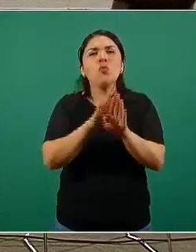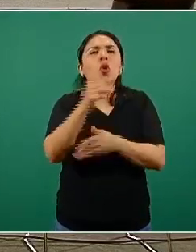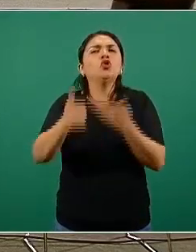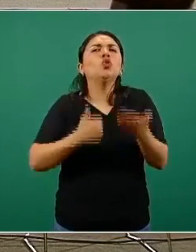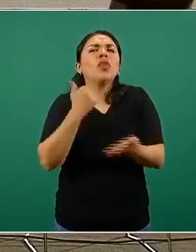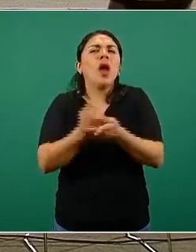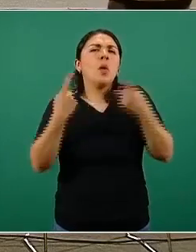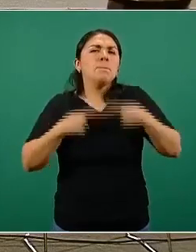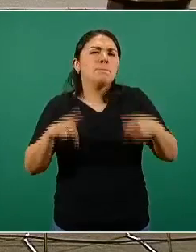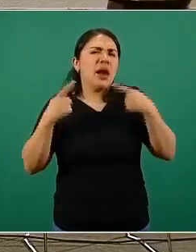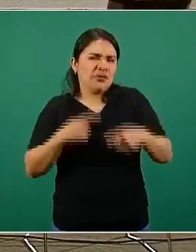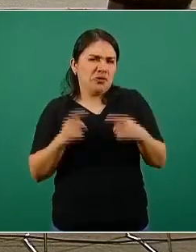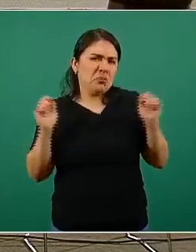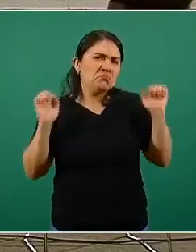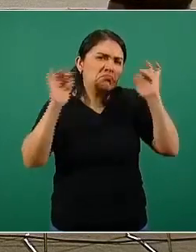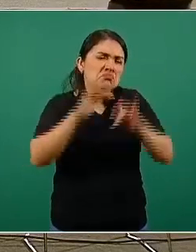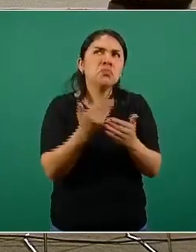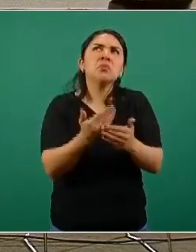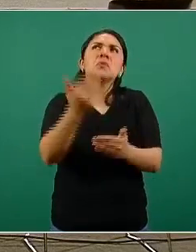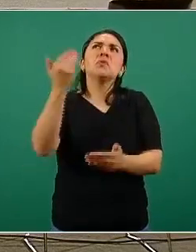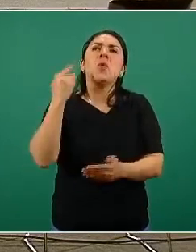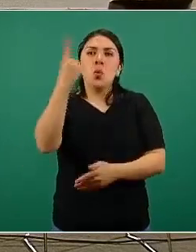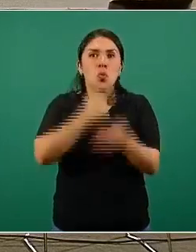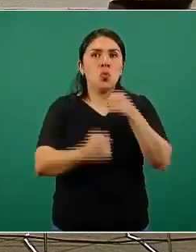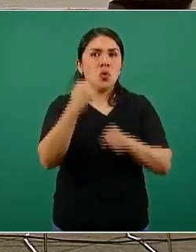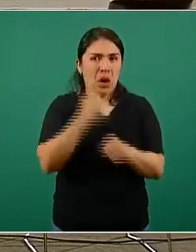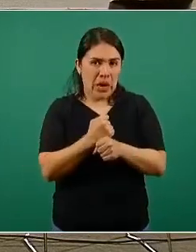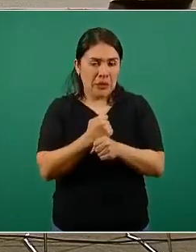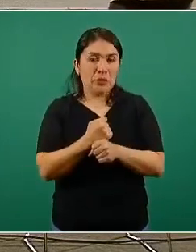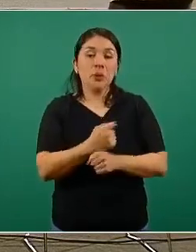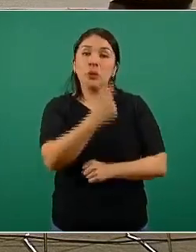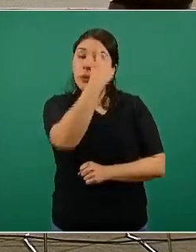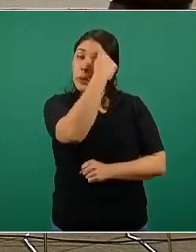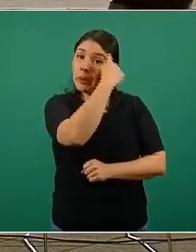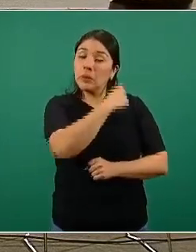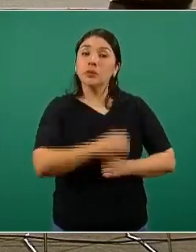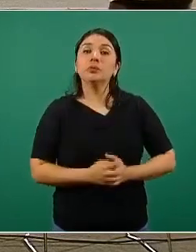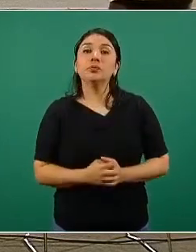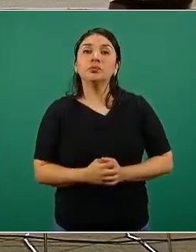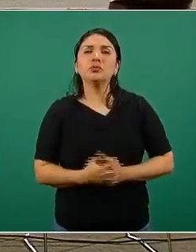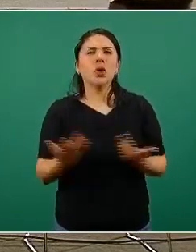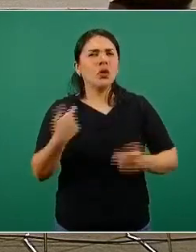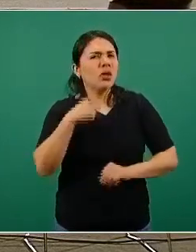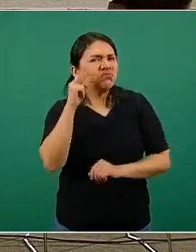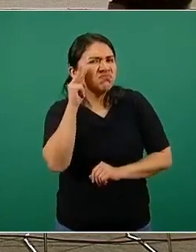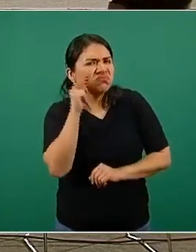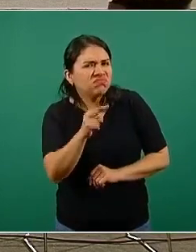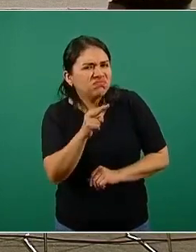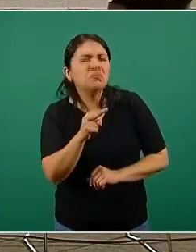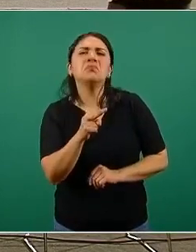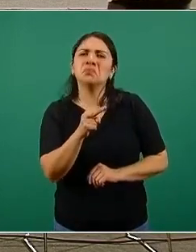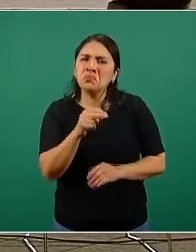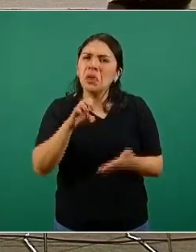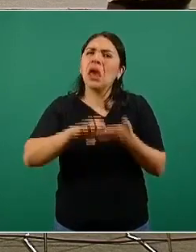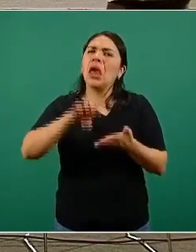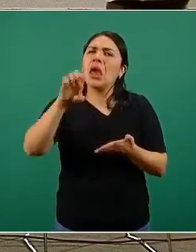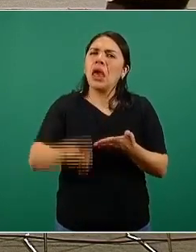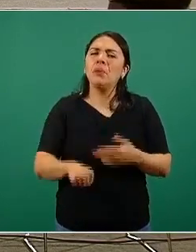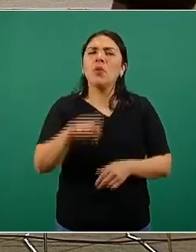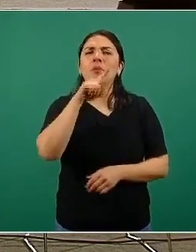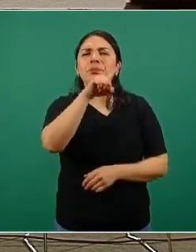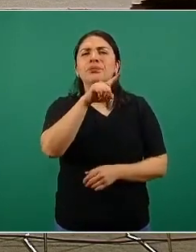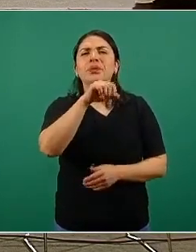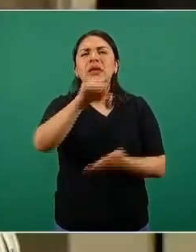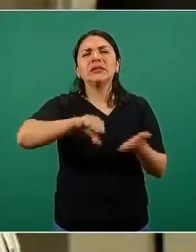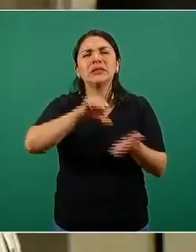ciudadana, ya desde hace más de un año, y pudimos ver que, por ejemplo, el centro de salud,